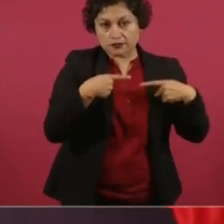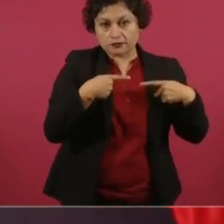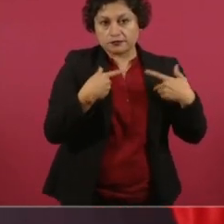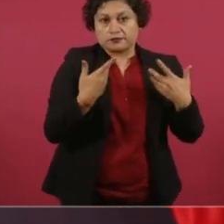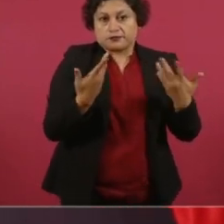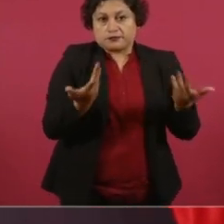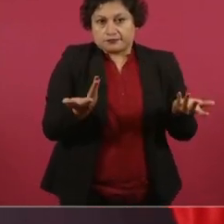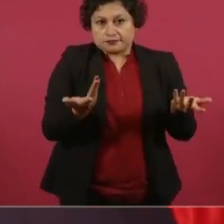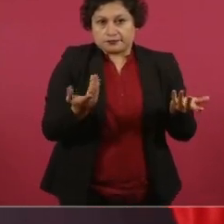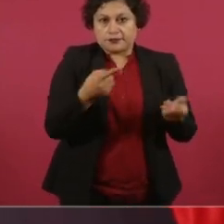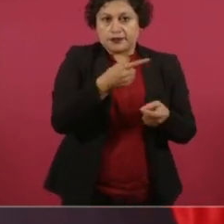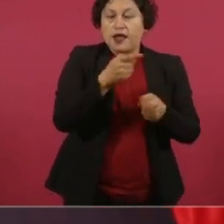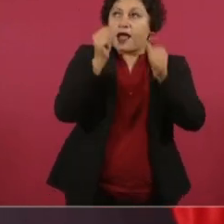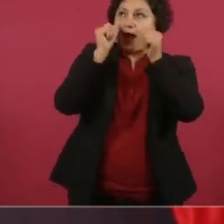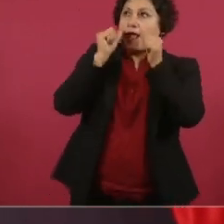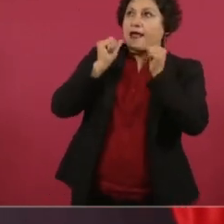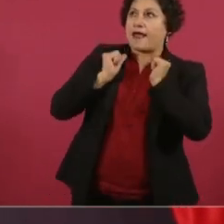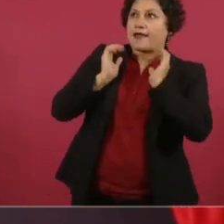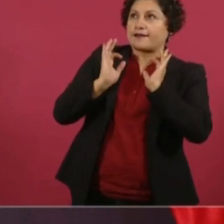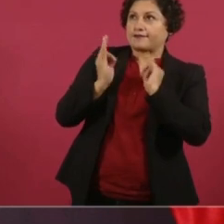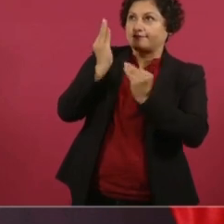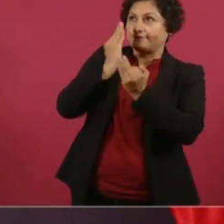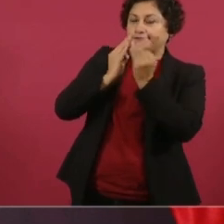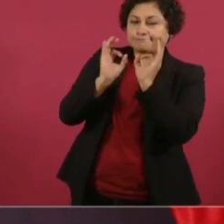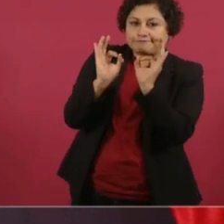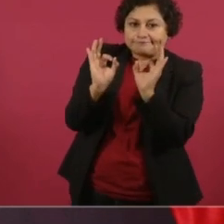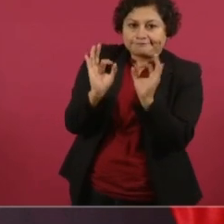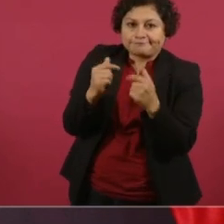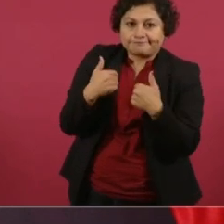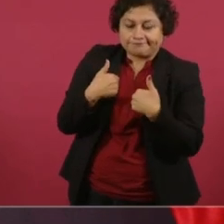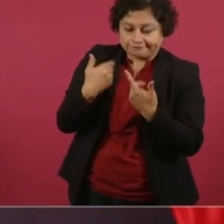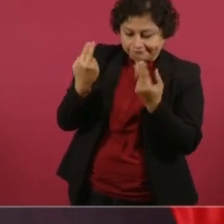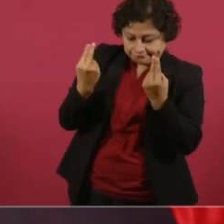va a ser atendido en sus necesidades.